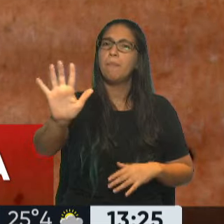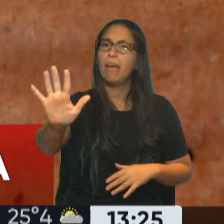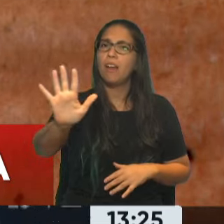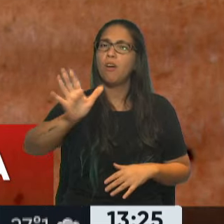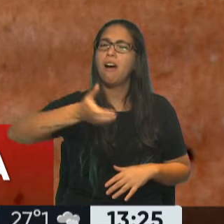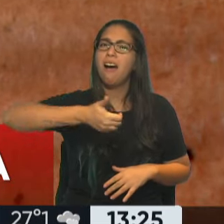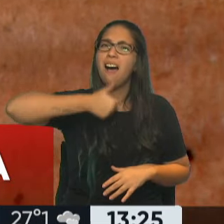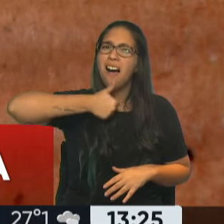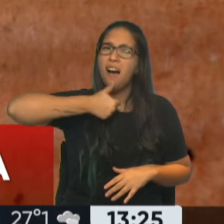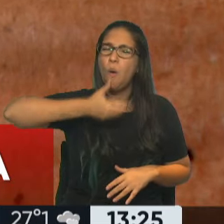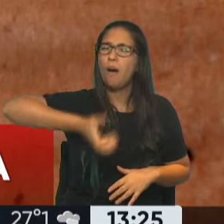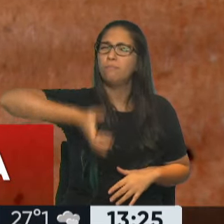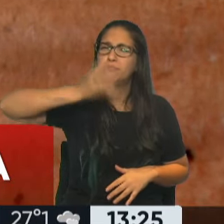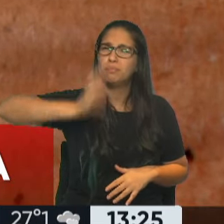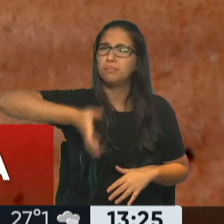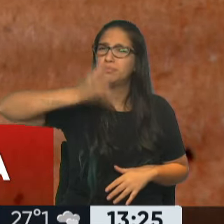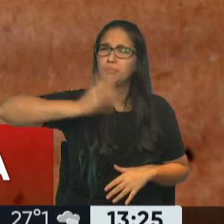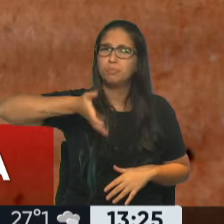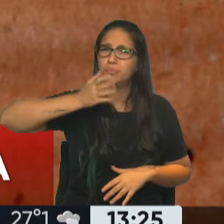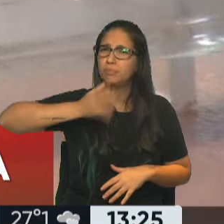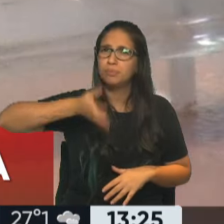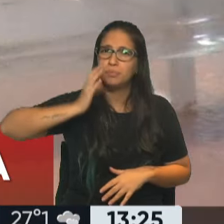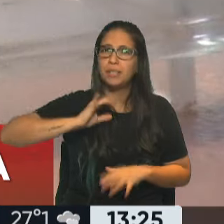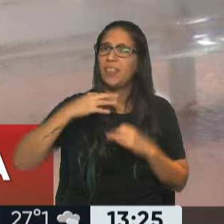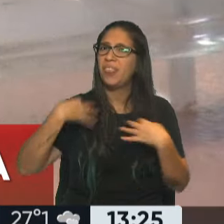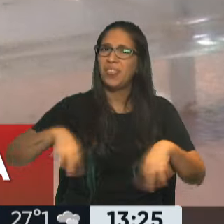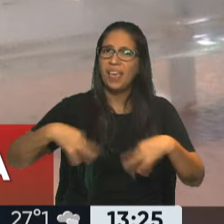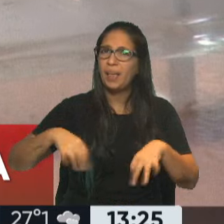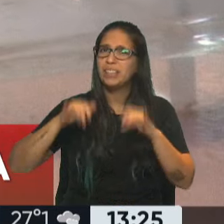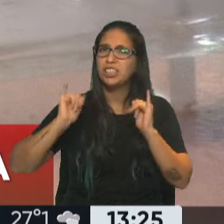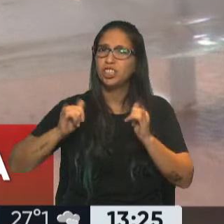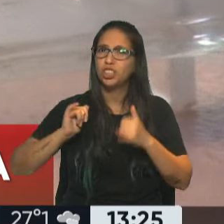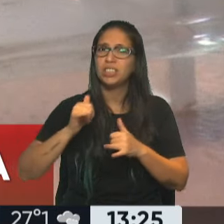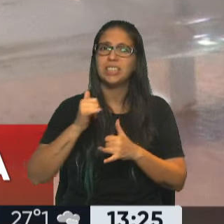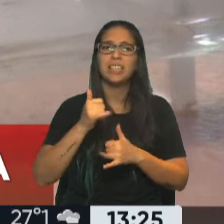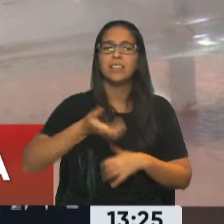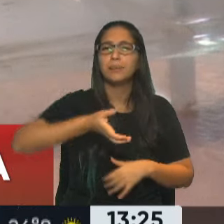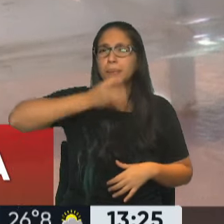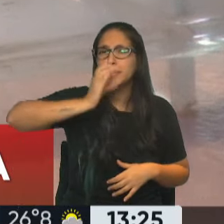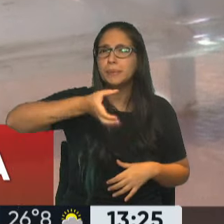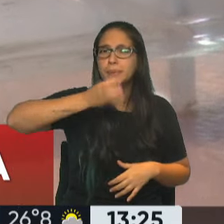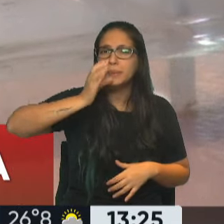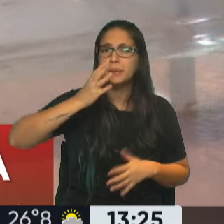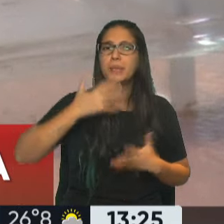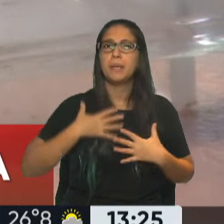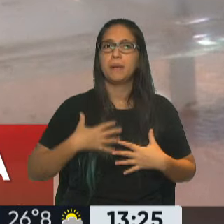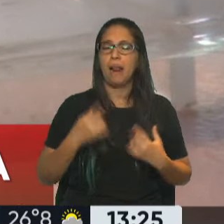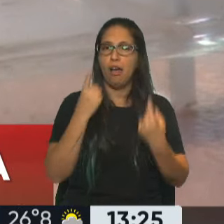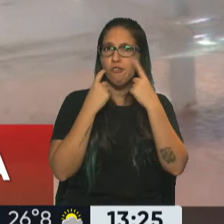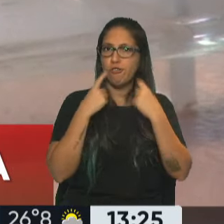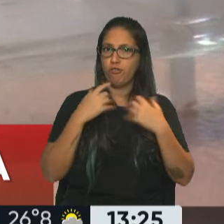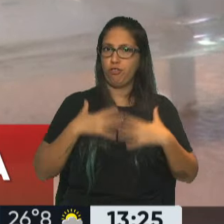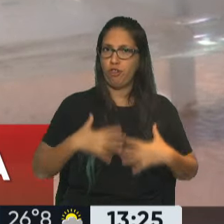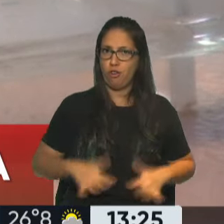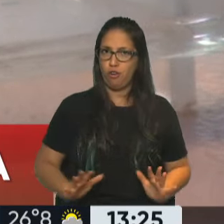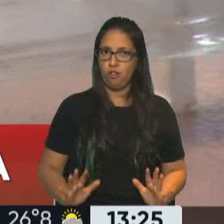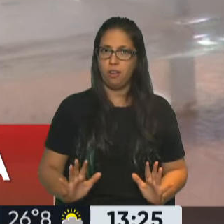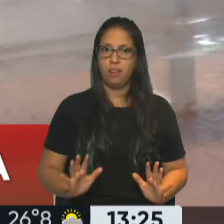tomar abundante agua, diríamos abundantes líquidos, y controle estos signos. Estos son